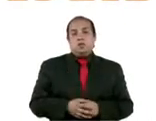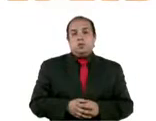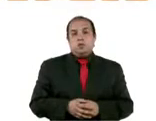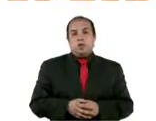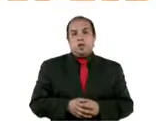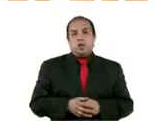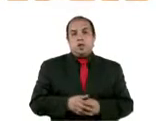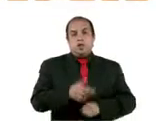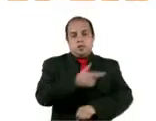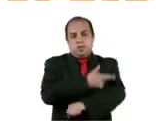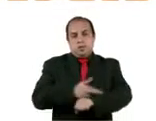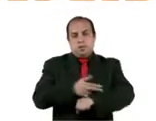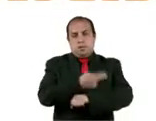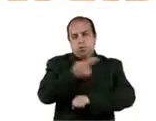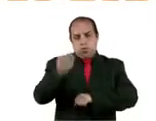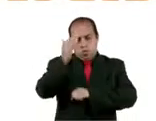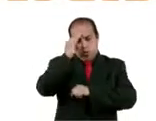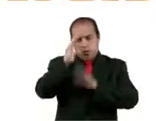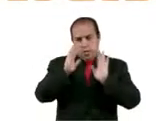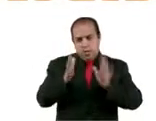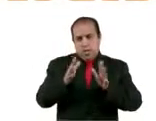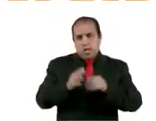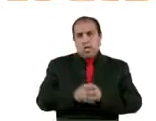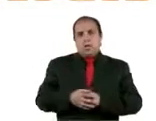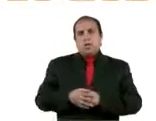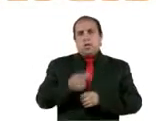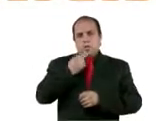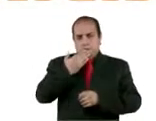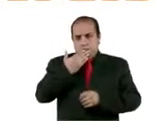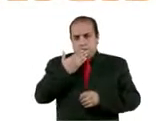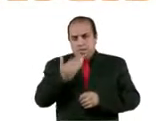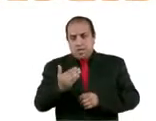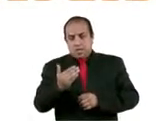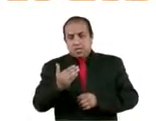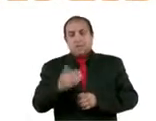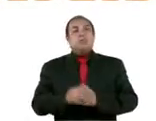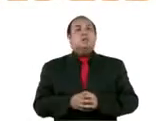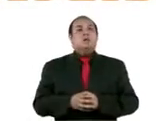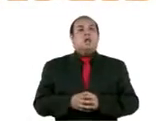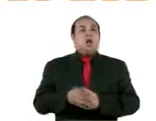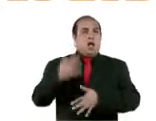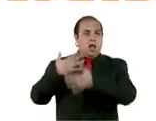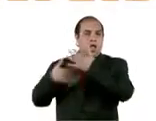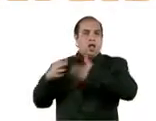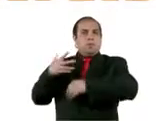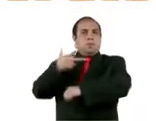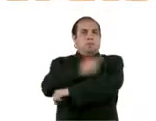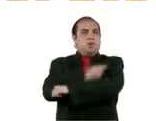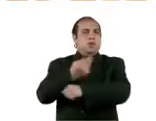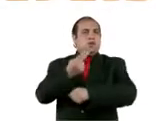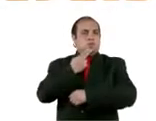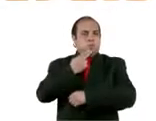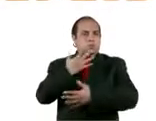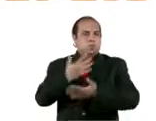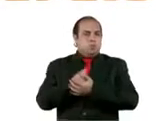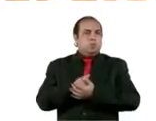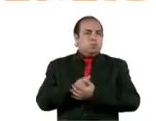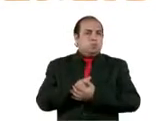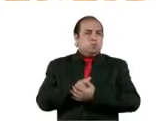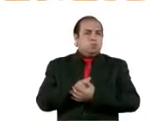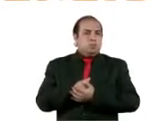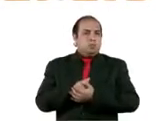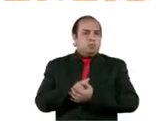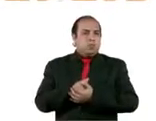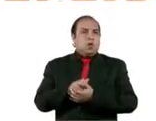nos funcionó muy bien durante la vacunación, que es a través de citas de Locatel muy orientadas.